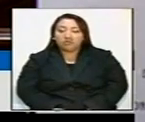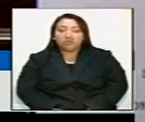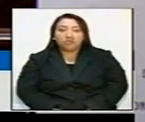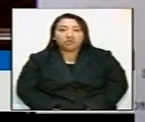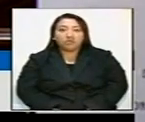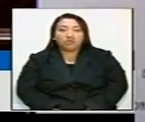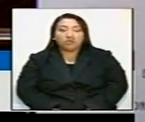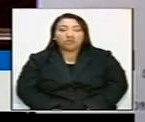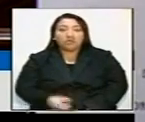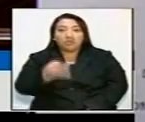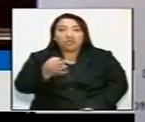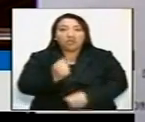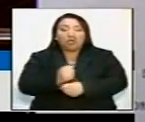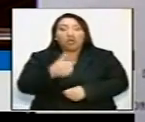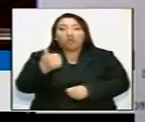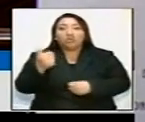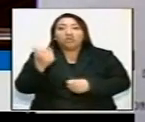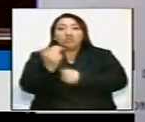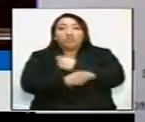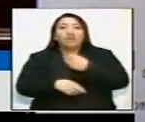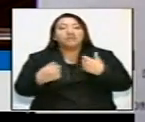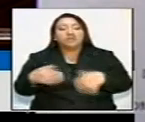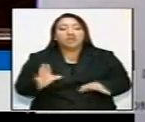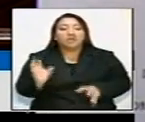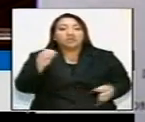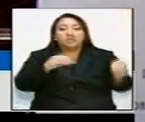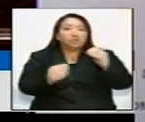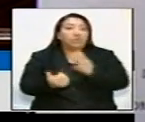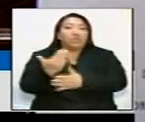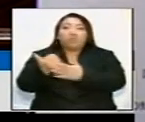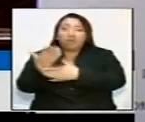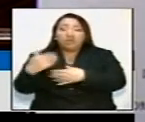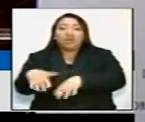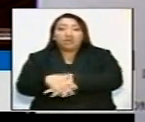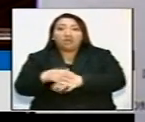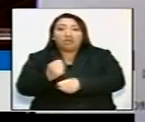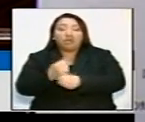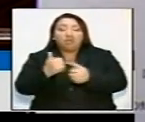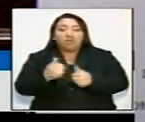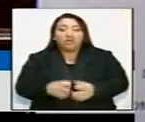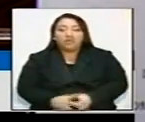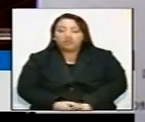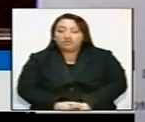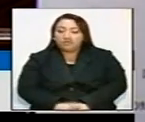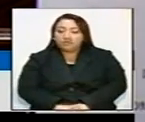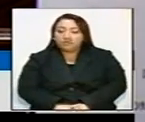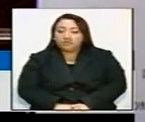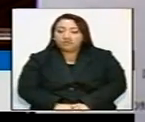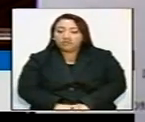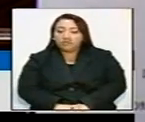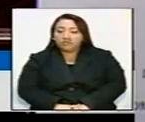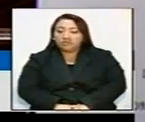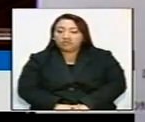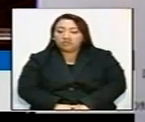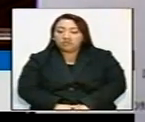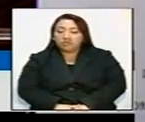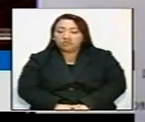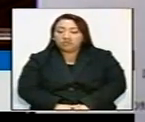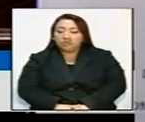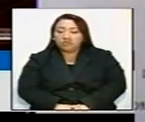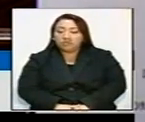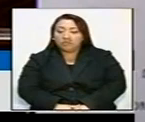son medidas que en otros países ya se han implementado y se han implementado con éxito, ¿no? Tenemos 9 objetivos